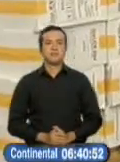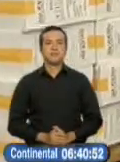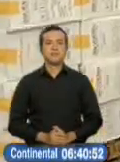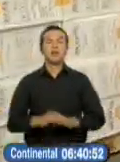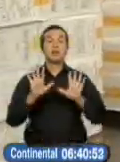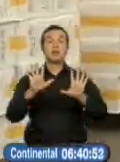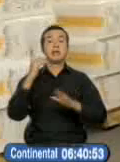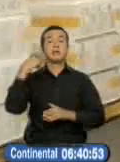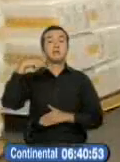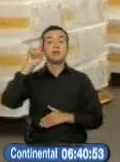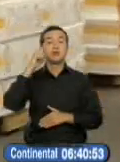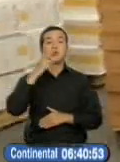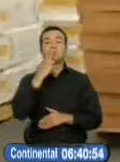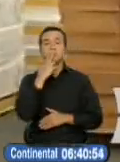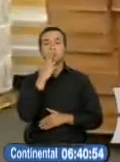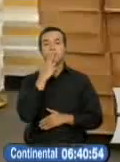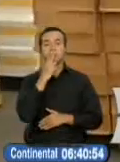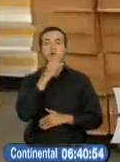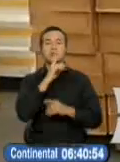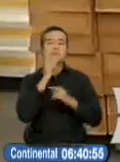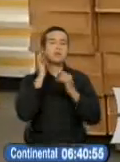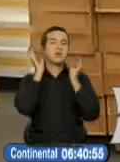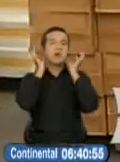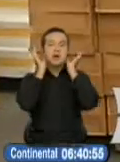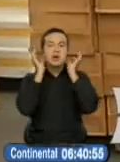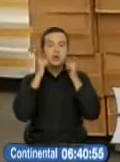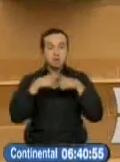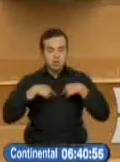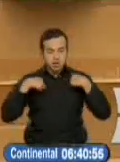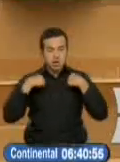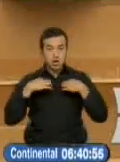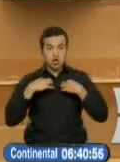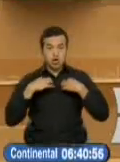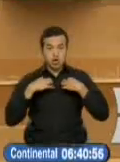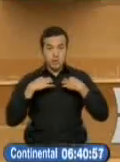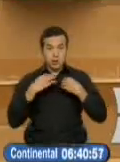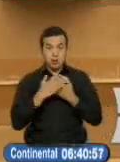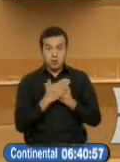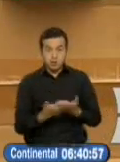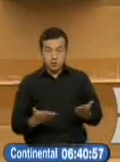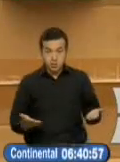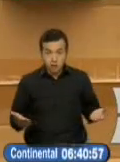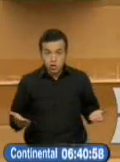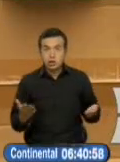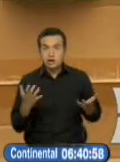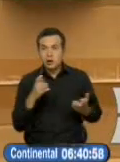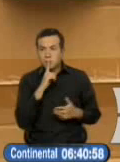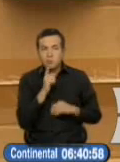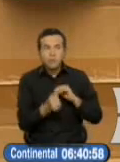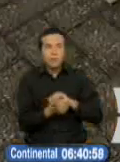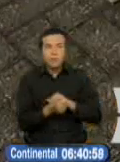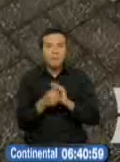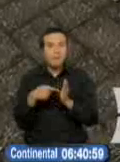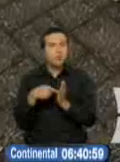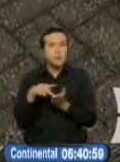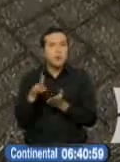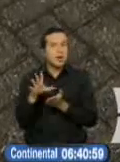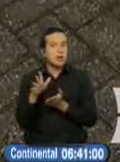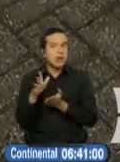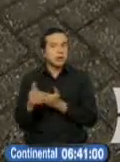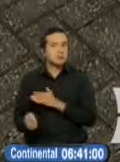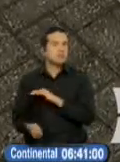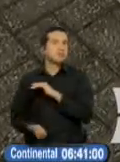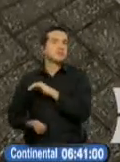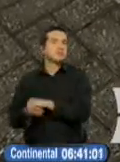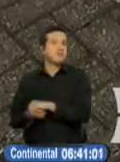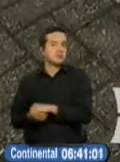10 millones de cigarros, bisutería y vestimenta son algunos de los artículos que se pretendía ingresar a nuestro país sin pagar